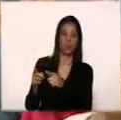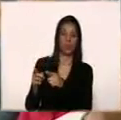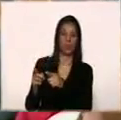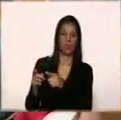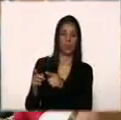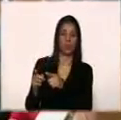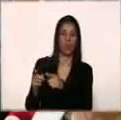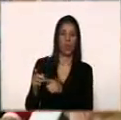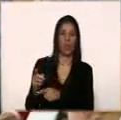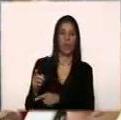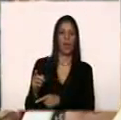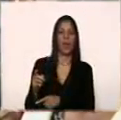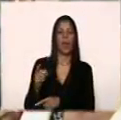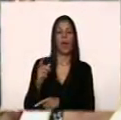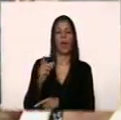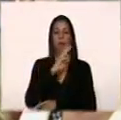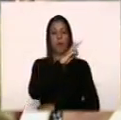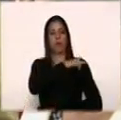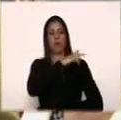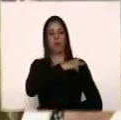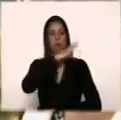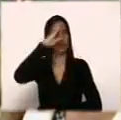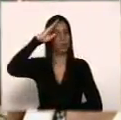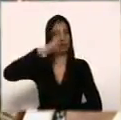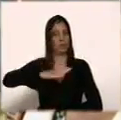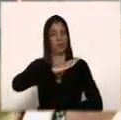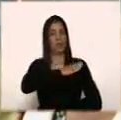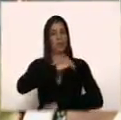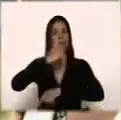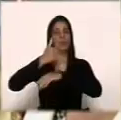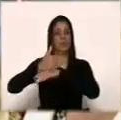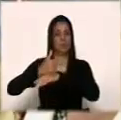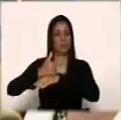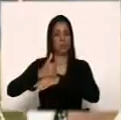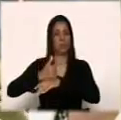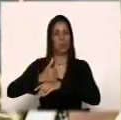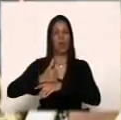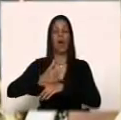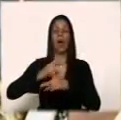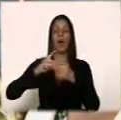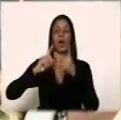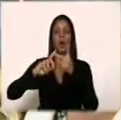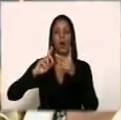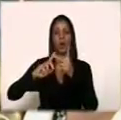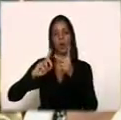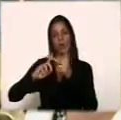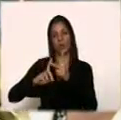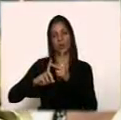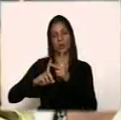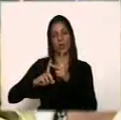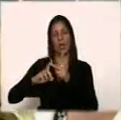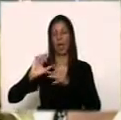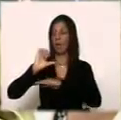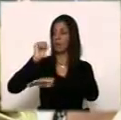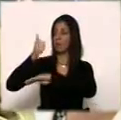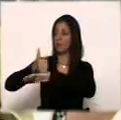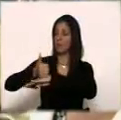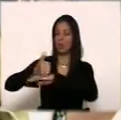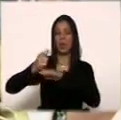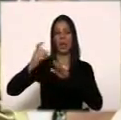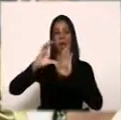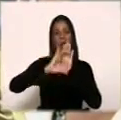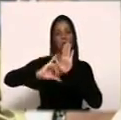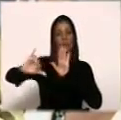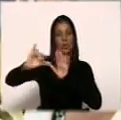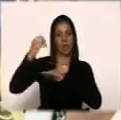al comandante general de la milicia, general Carlos Tellerías, y a la Junta Directiva de la Asamblea Nacional